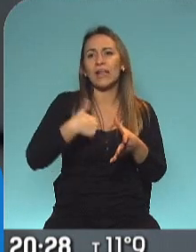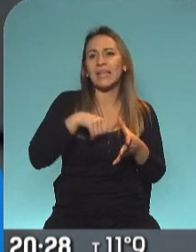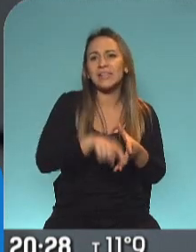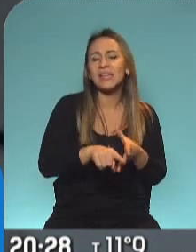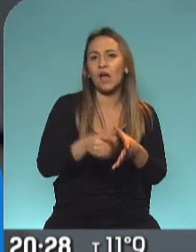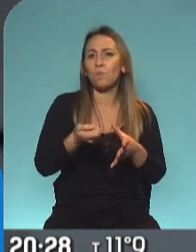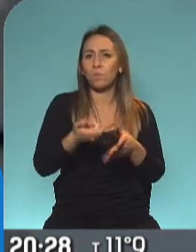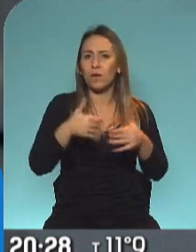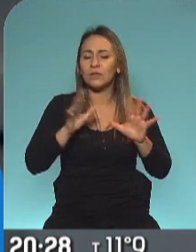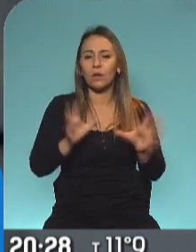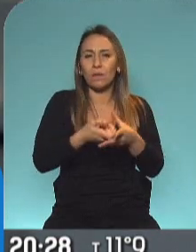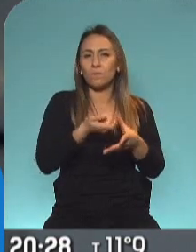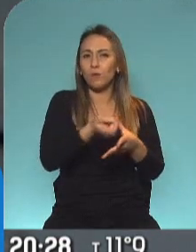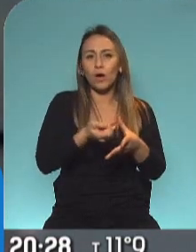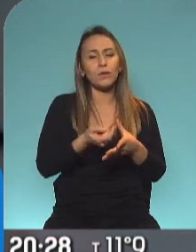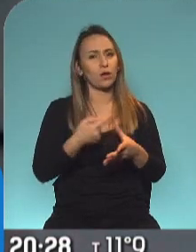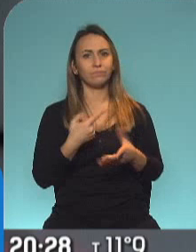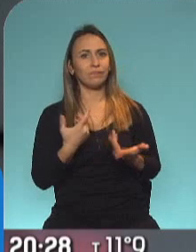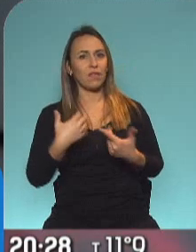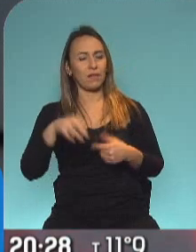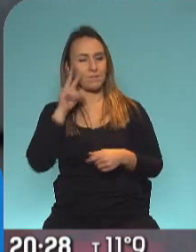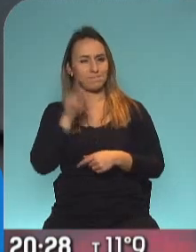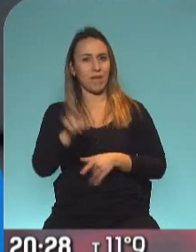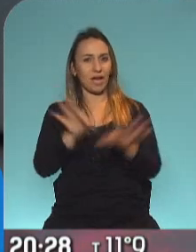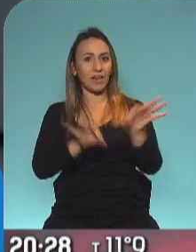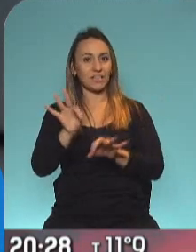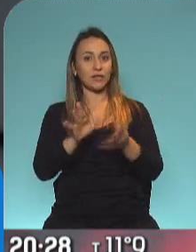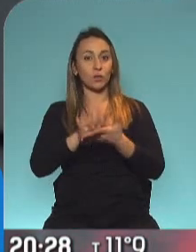un marco de certidumbre acerca de lo que viene, porque esto está